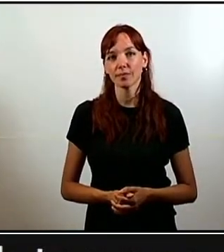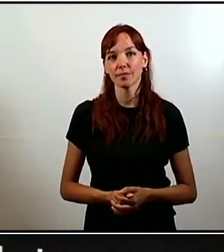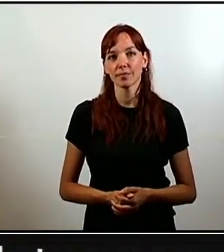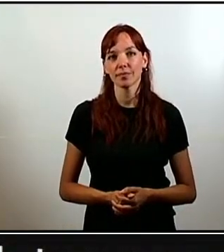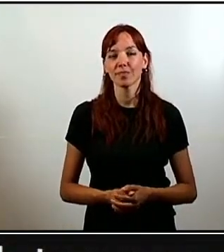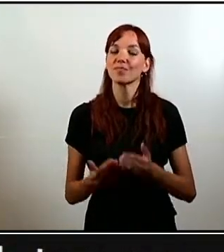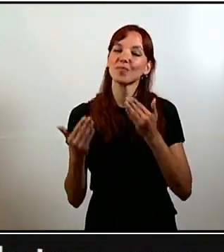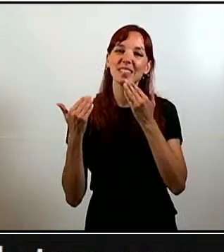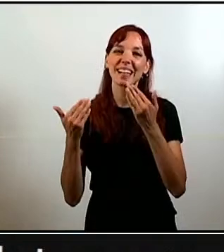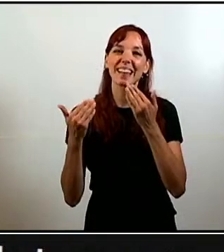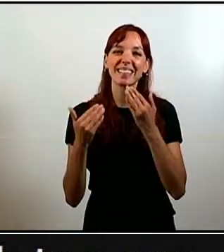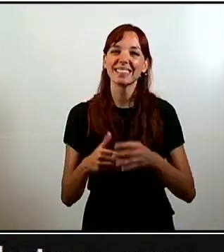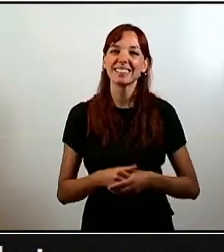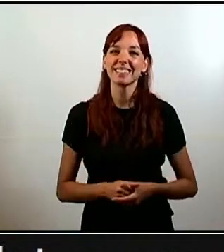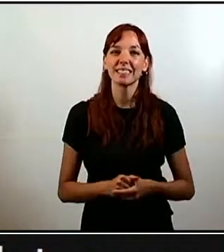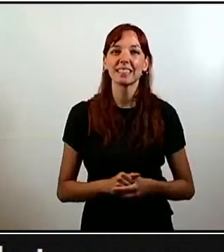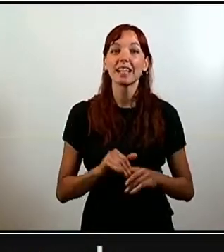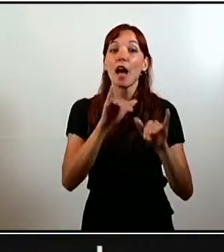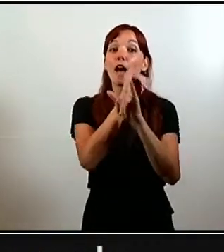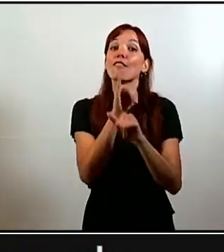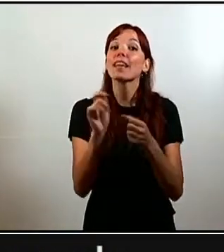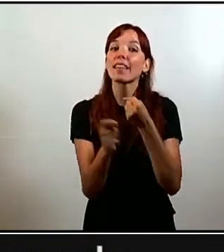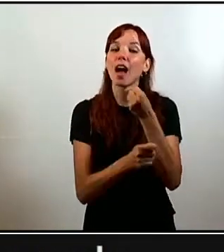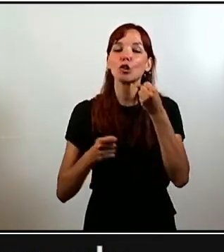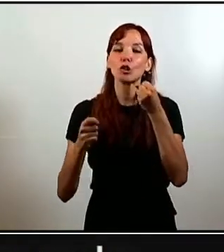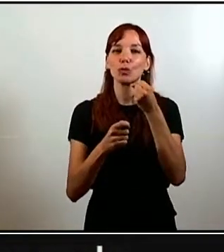Pues muchas gracias. Feliz agosto.